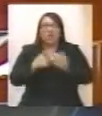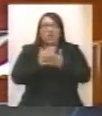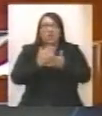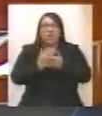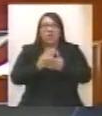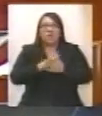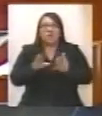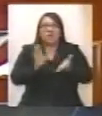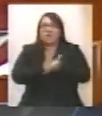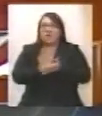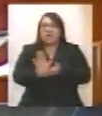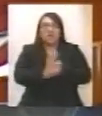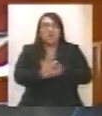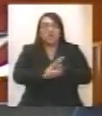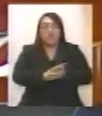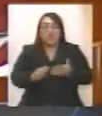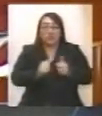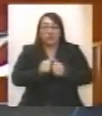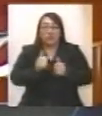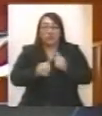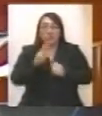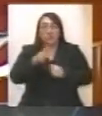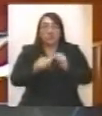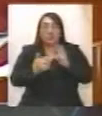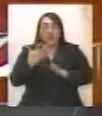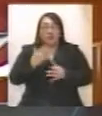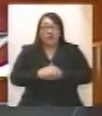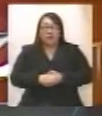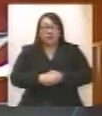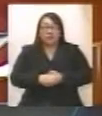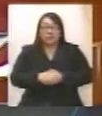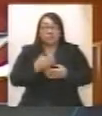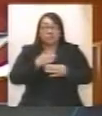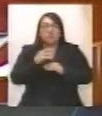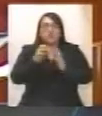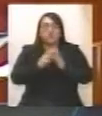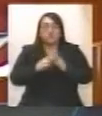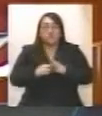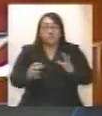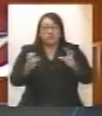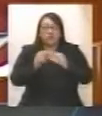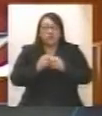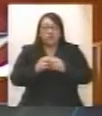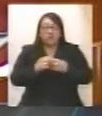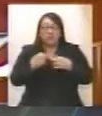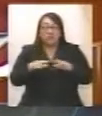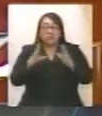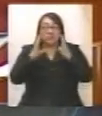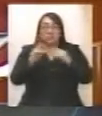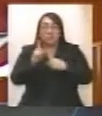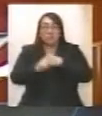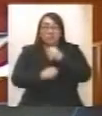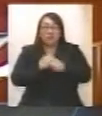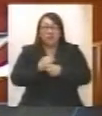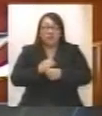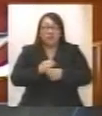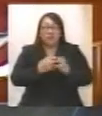sin deserción, por lo que el 2015, a través del programa Juntos, se atenderá en un año